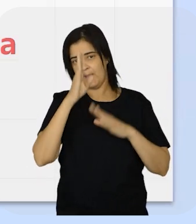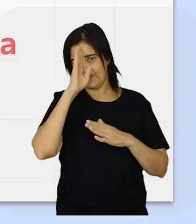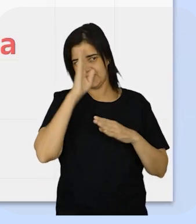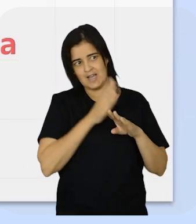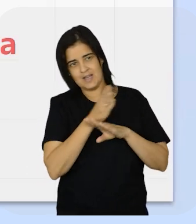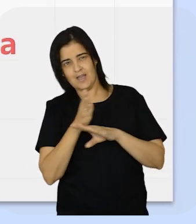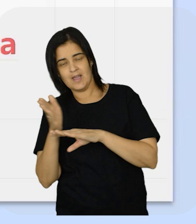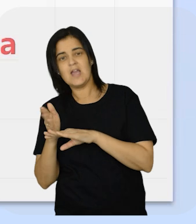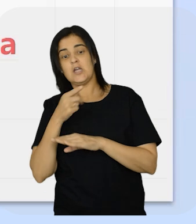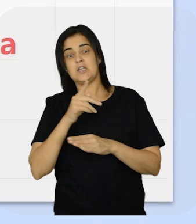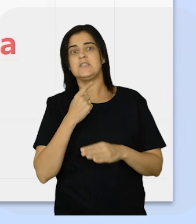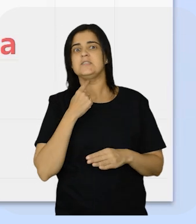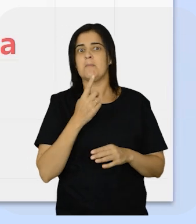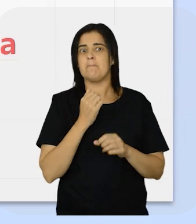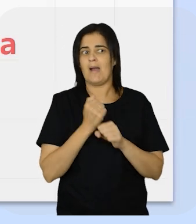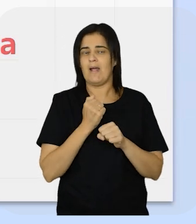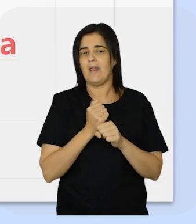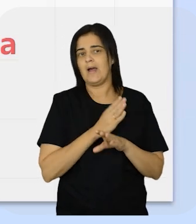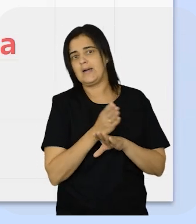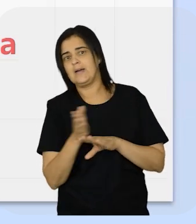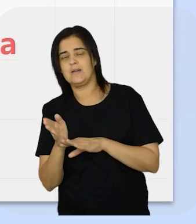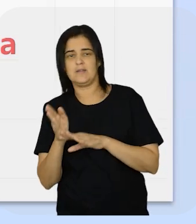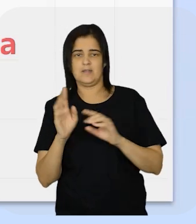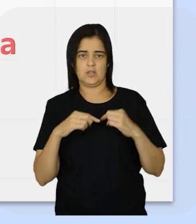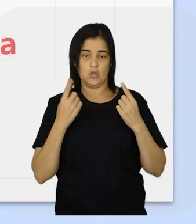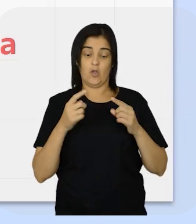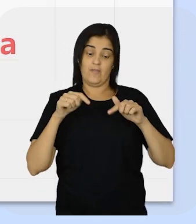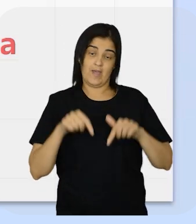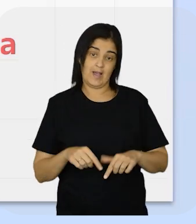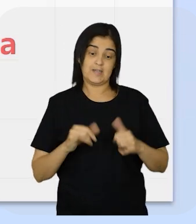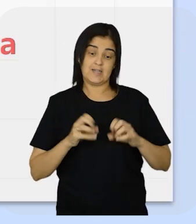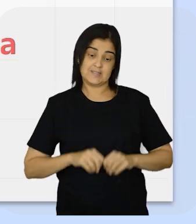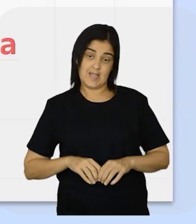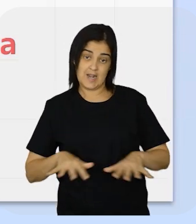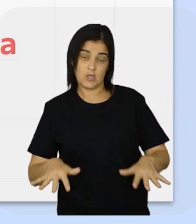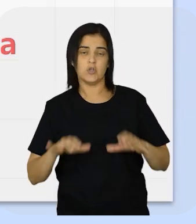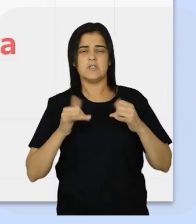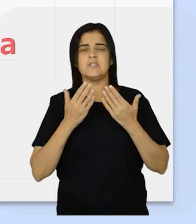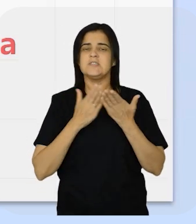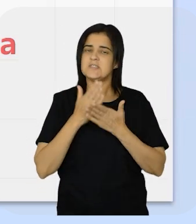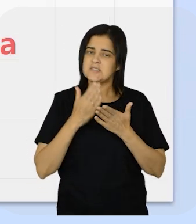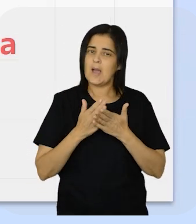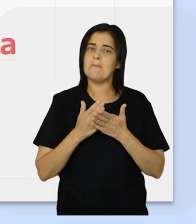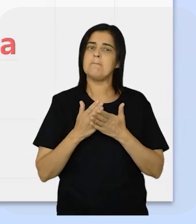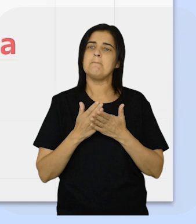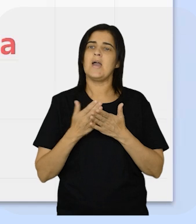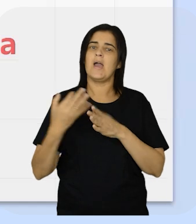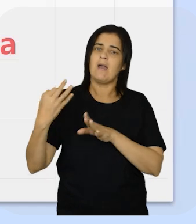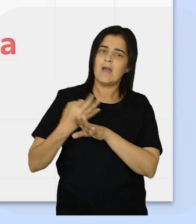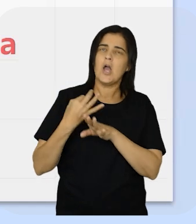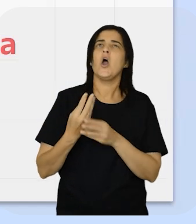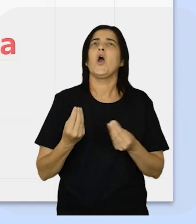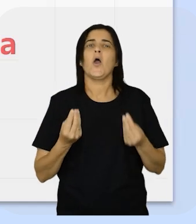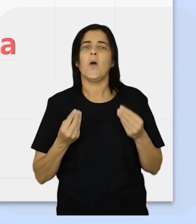gran herramienta para todo eso. Y desde acá, Cerezo nos ha dado siempre una gran lección de